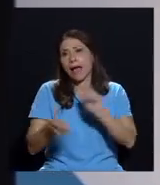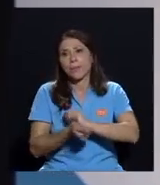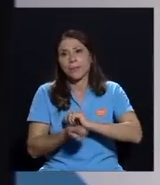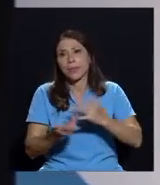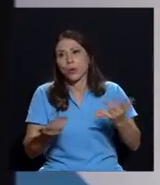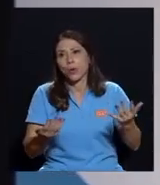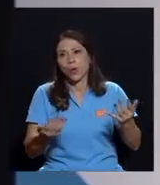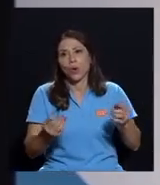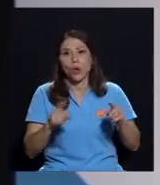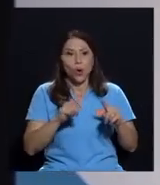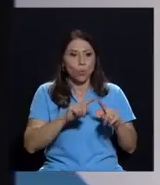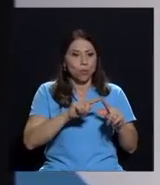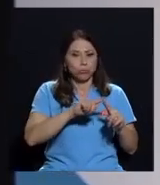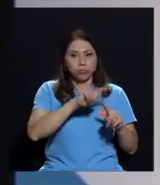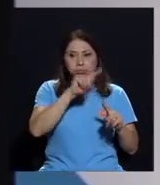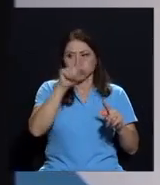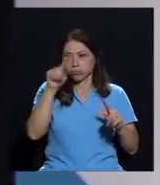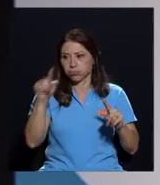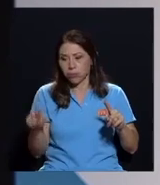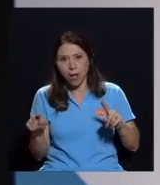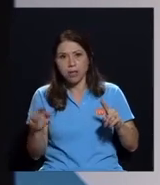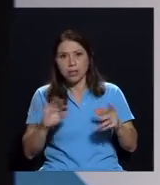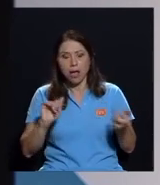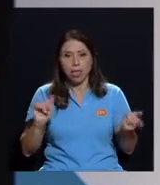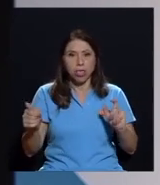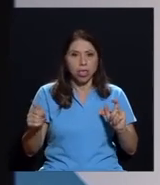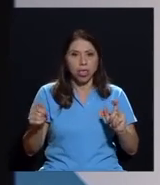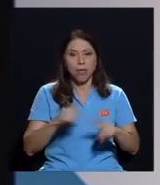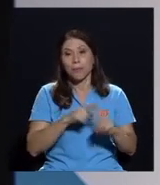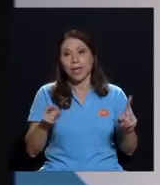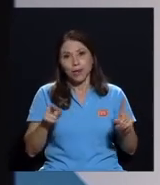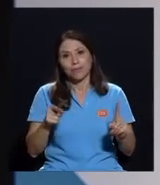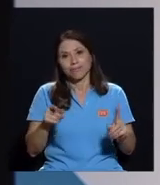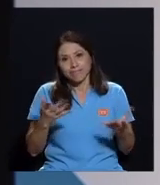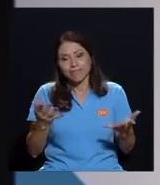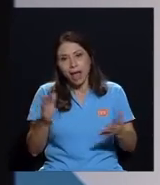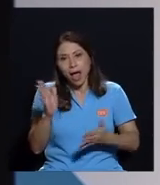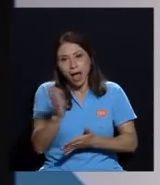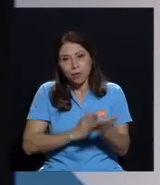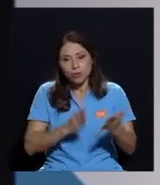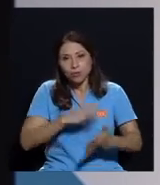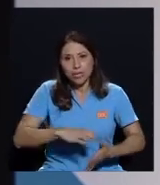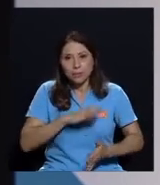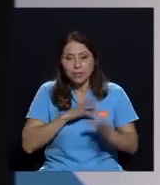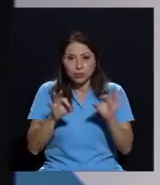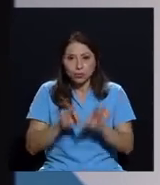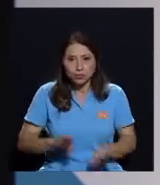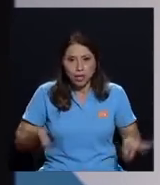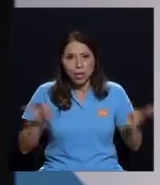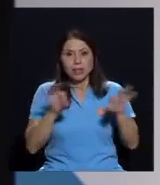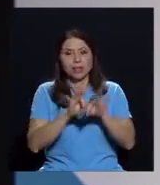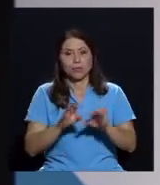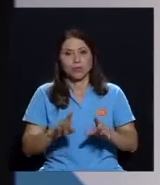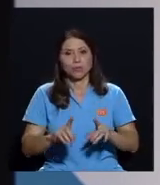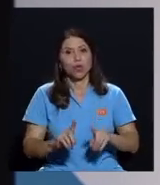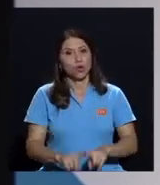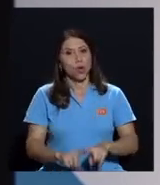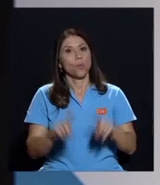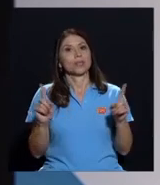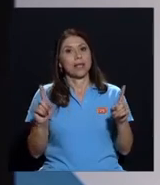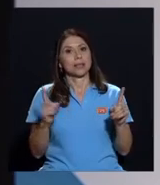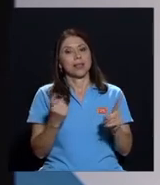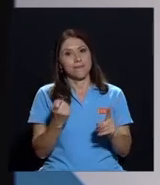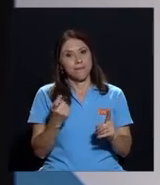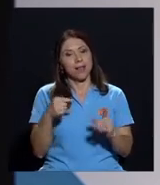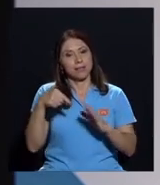180 grados pero hay hay elementos sustantivos en esas materias no obstante en efecto falta